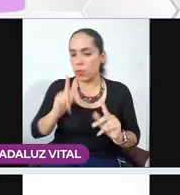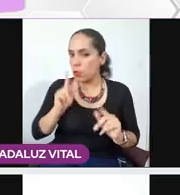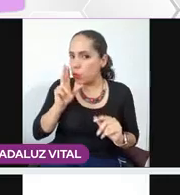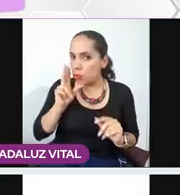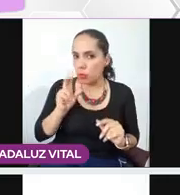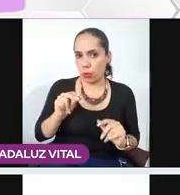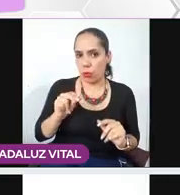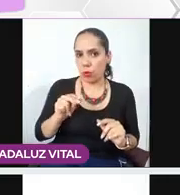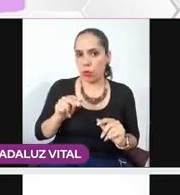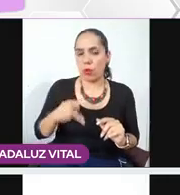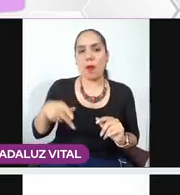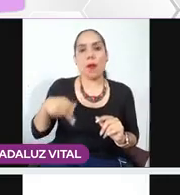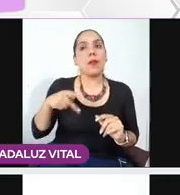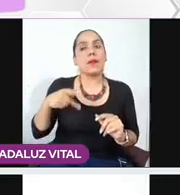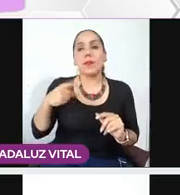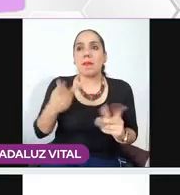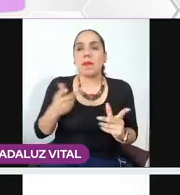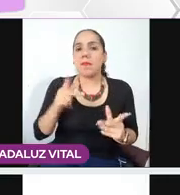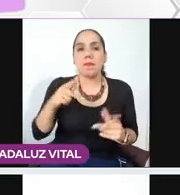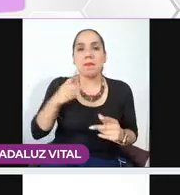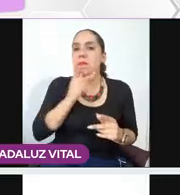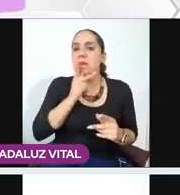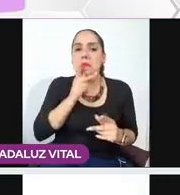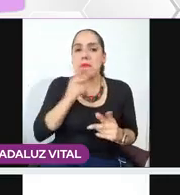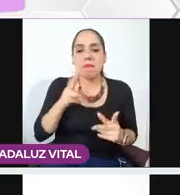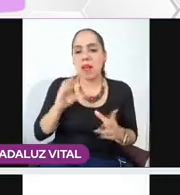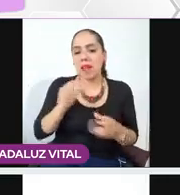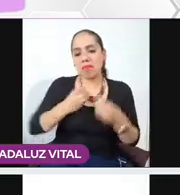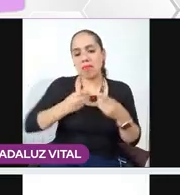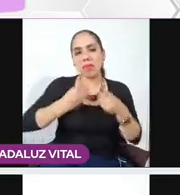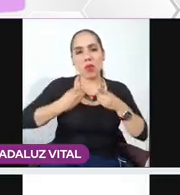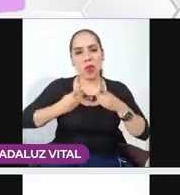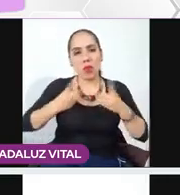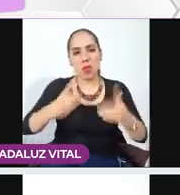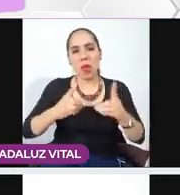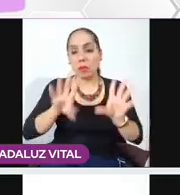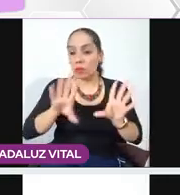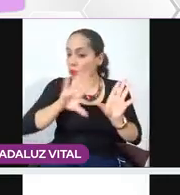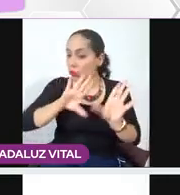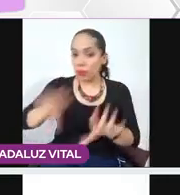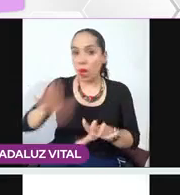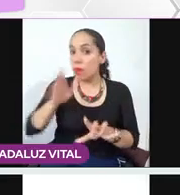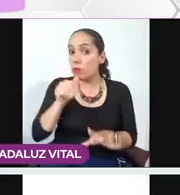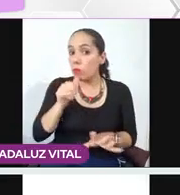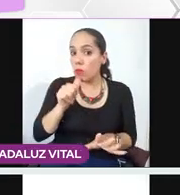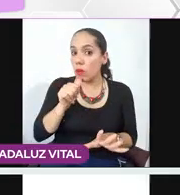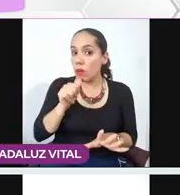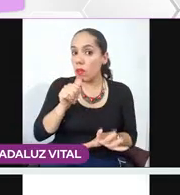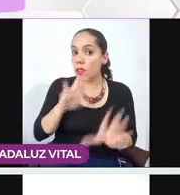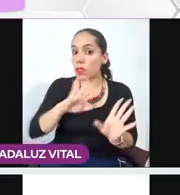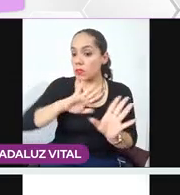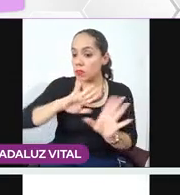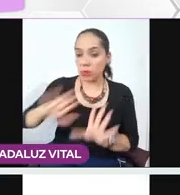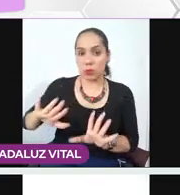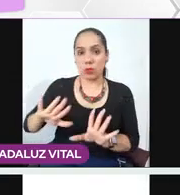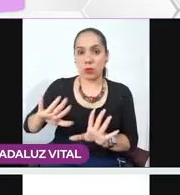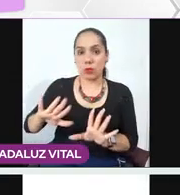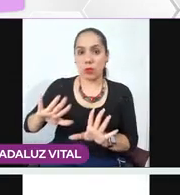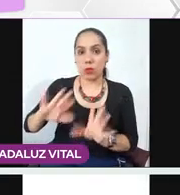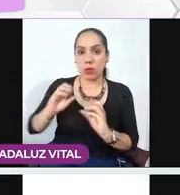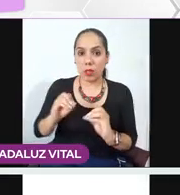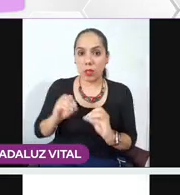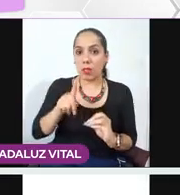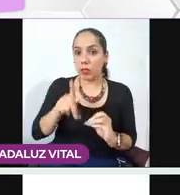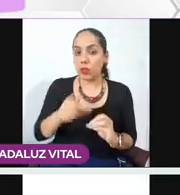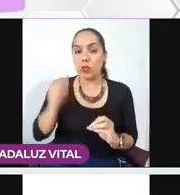que haya sido. Entonces, eso también es bien importante, ¿no? Aunado a que muchas aguantan esta cuestión de